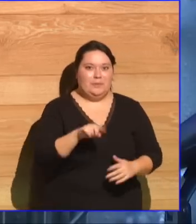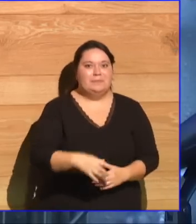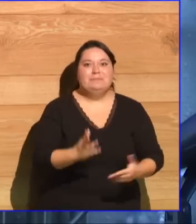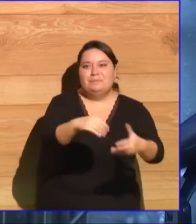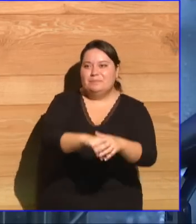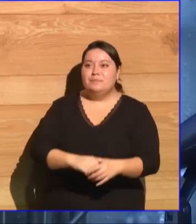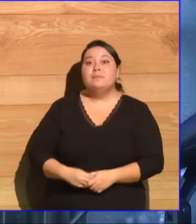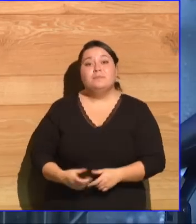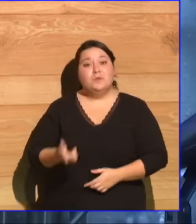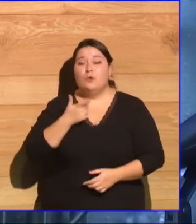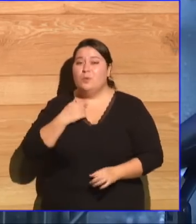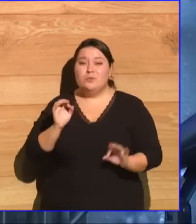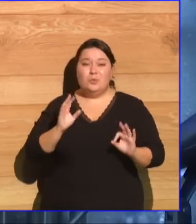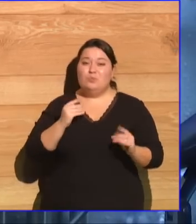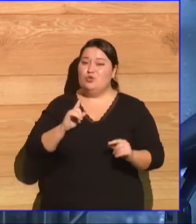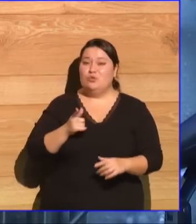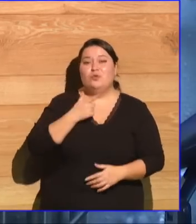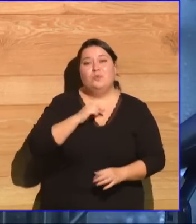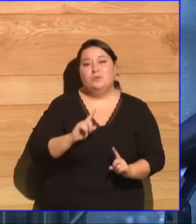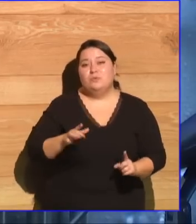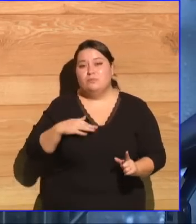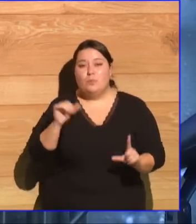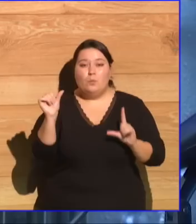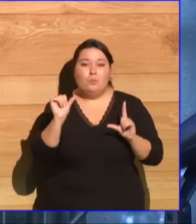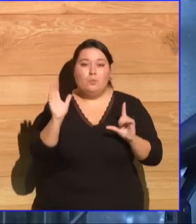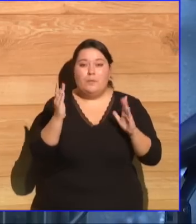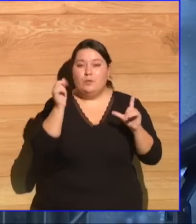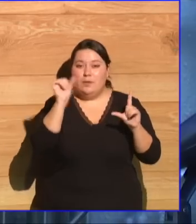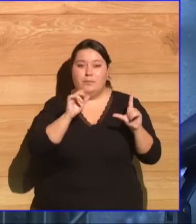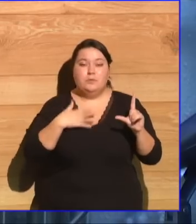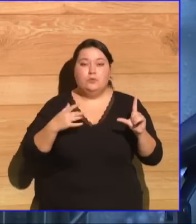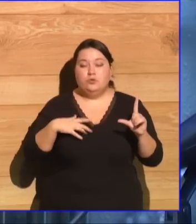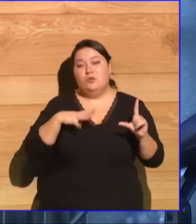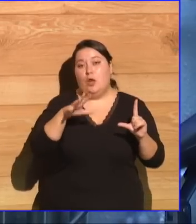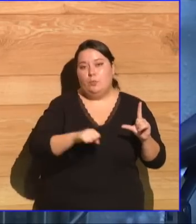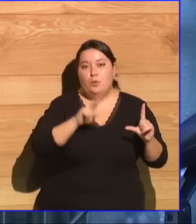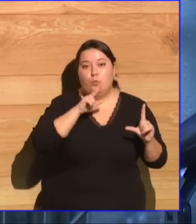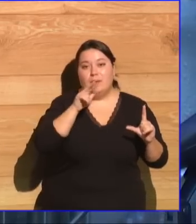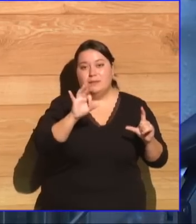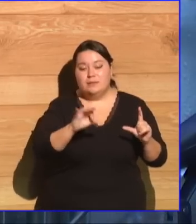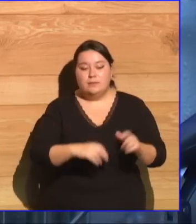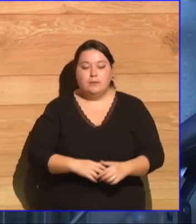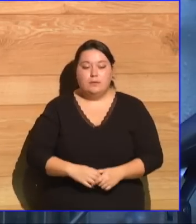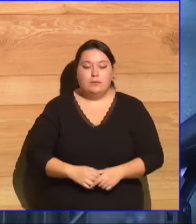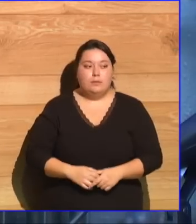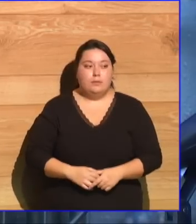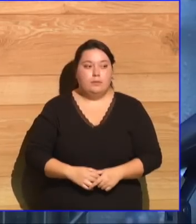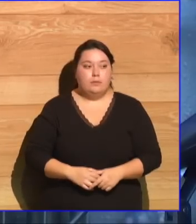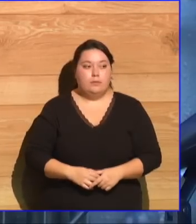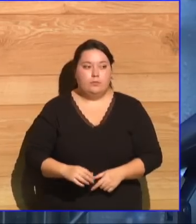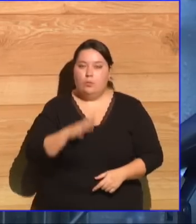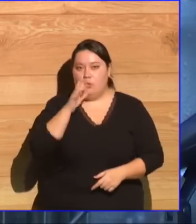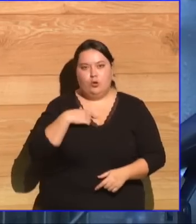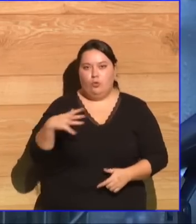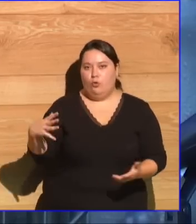me gustó demasiado cuando la vi. Me la compré en VHS porque yo, por completismo, yo tenía que tener